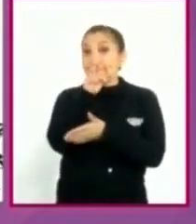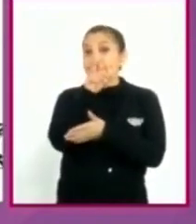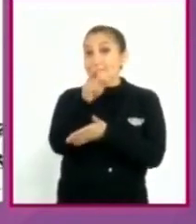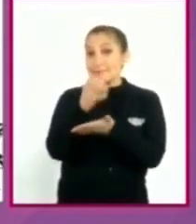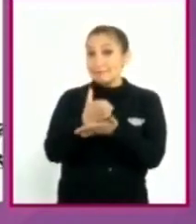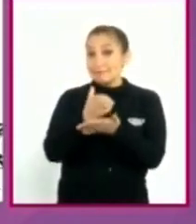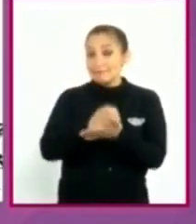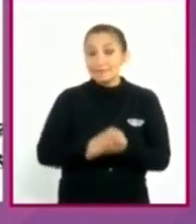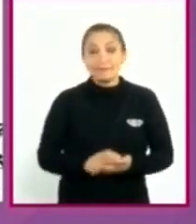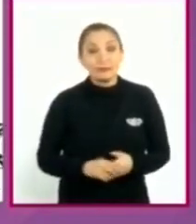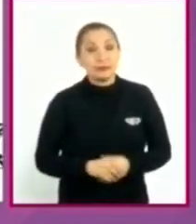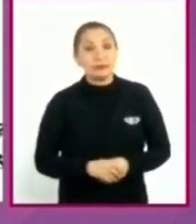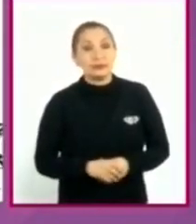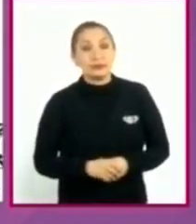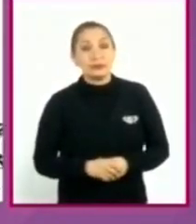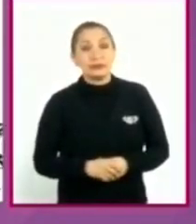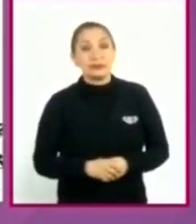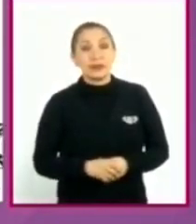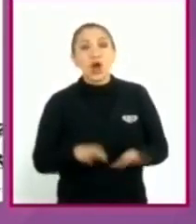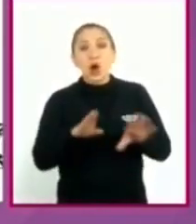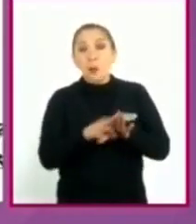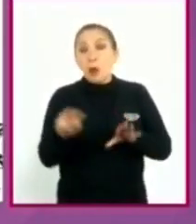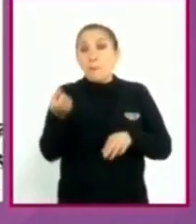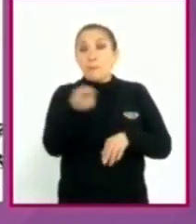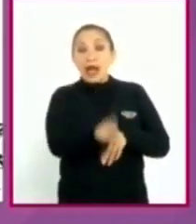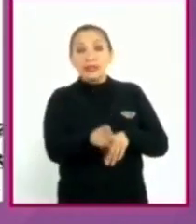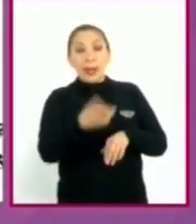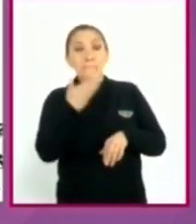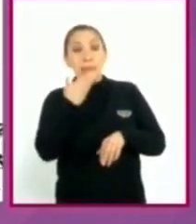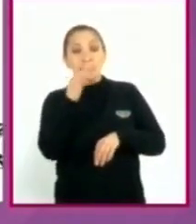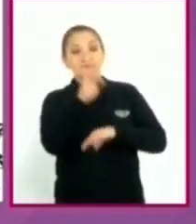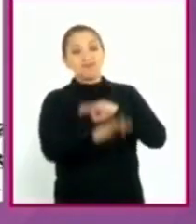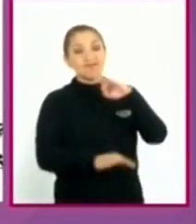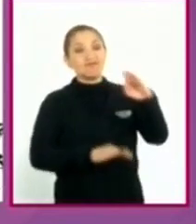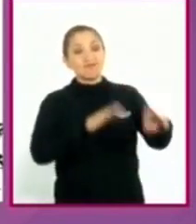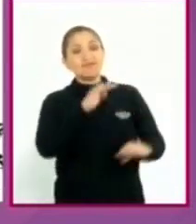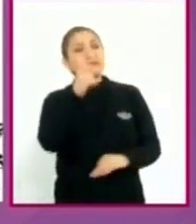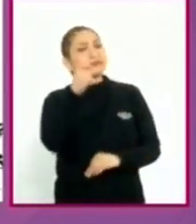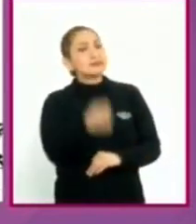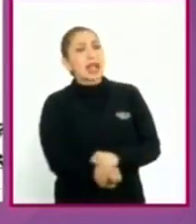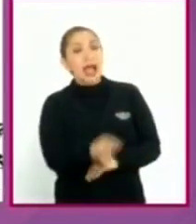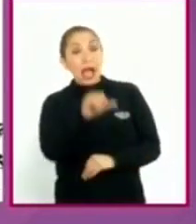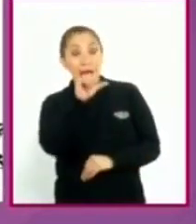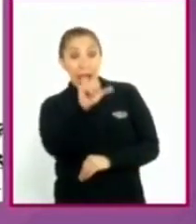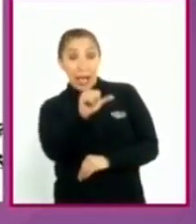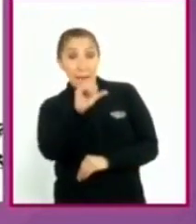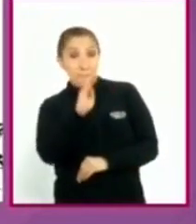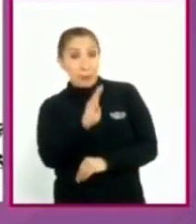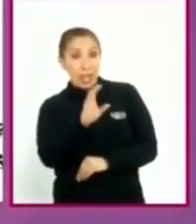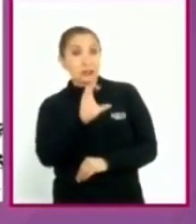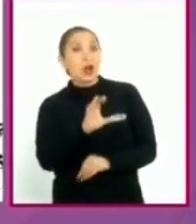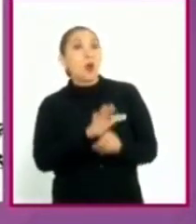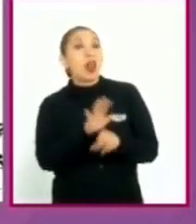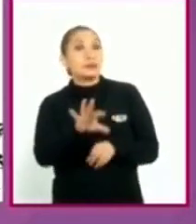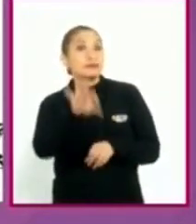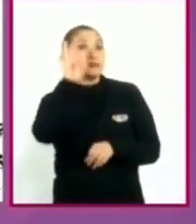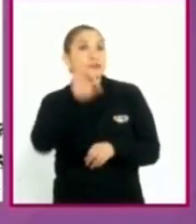su cuaderno. Como manda la buena crianza. Significa A, B o